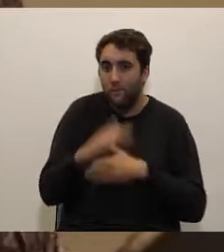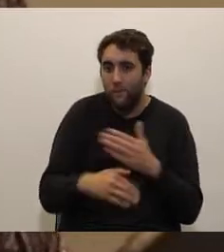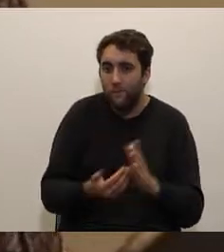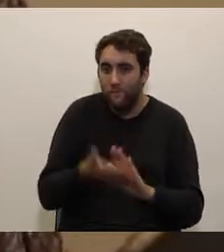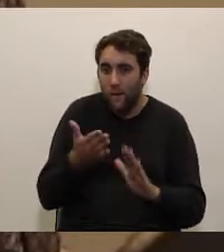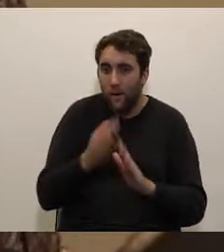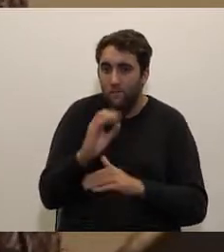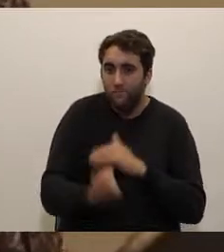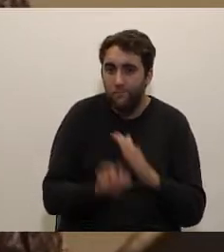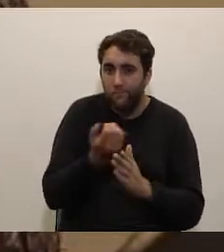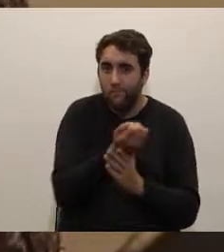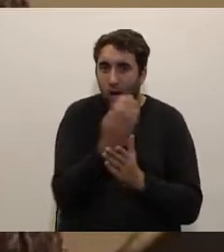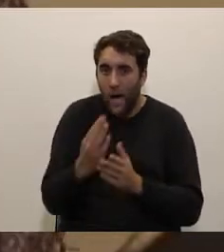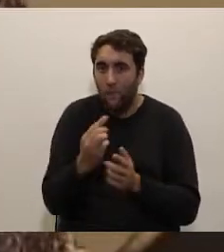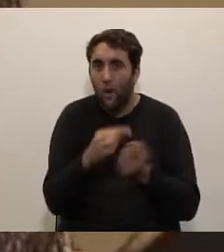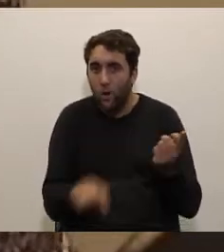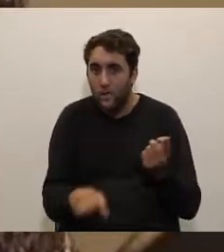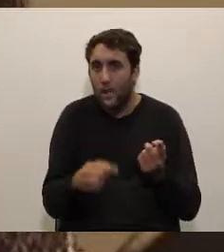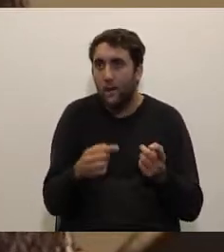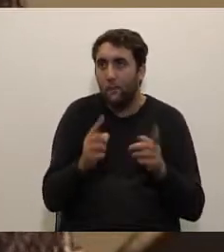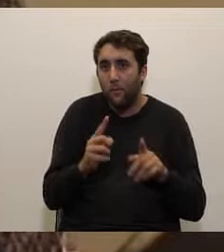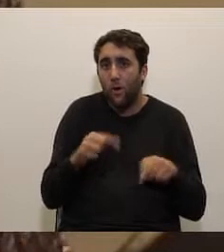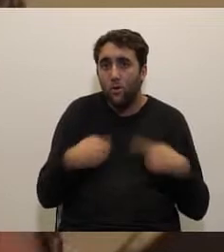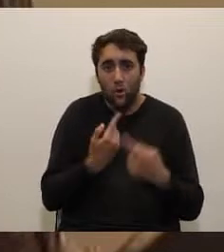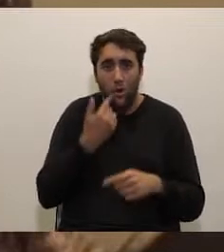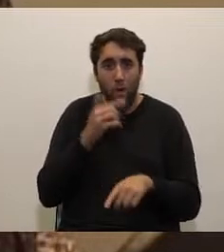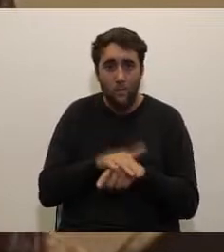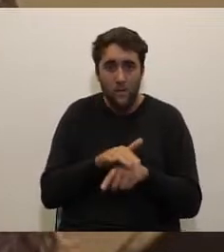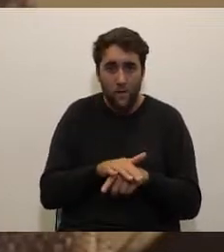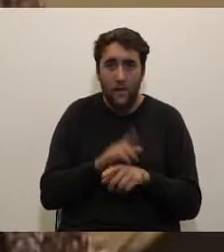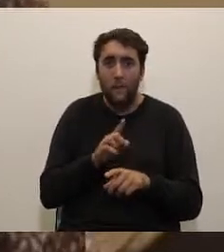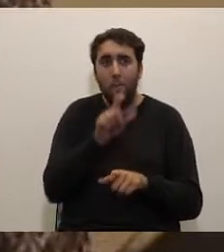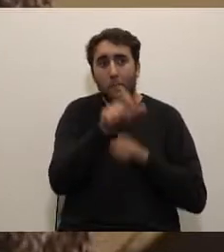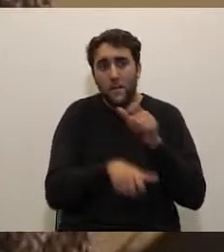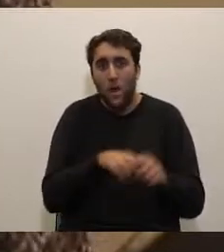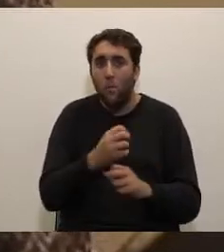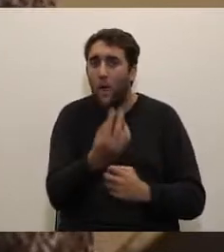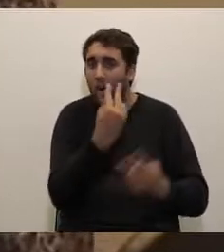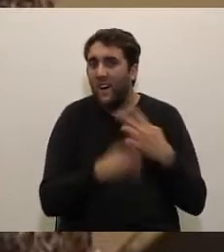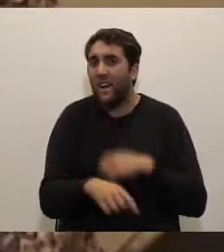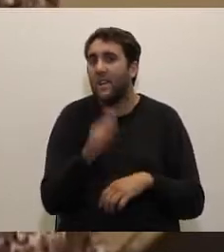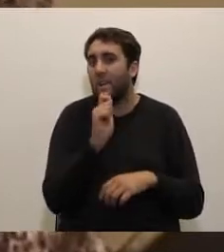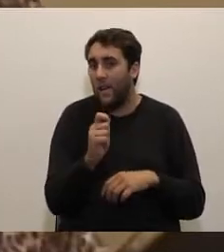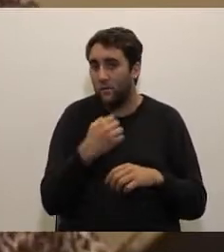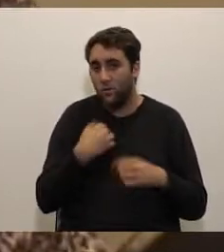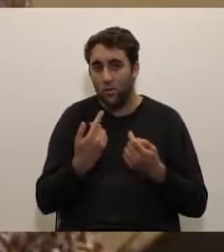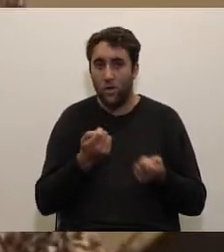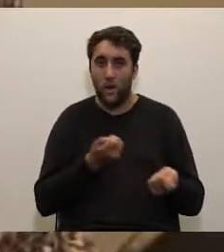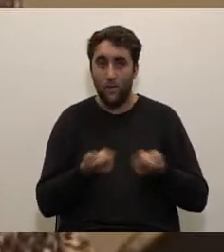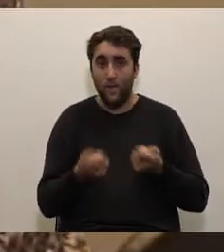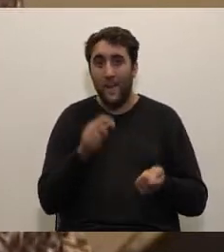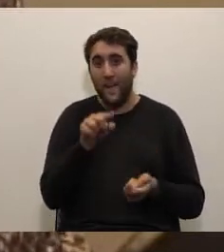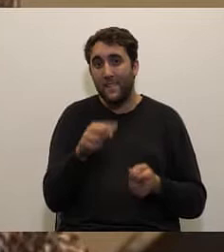desarrollamos y cómo pueden las personas interactuar con ese contenido. Así que bueno,